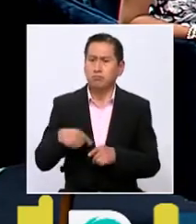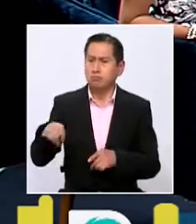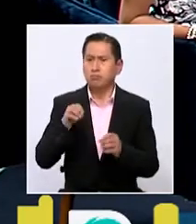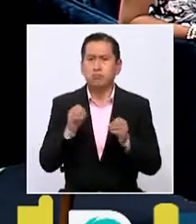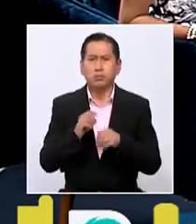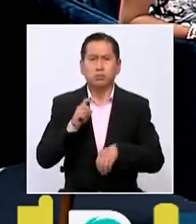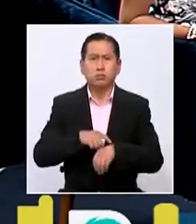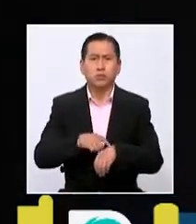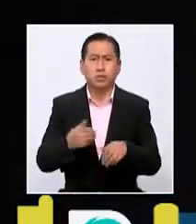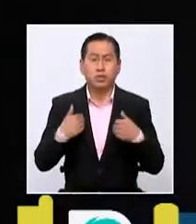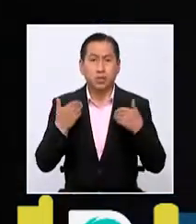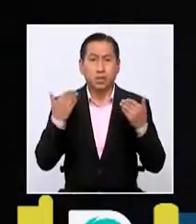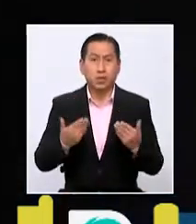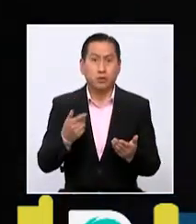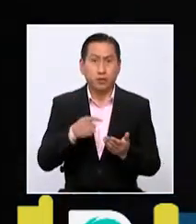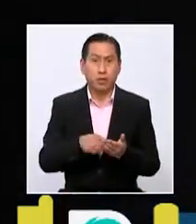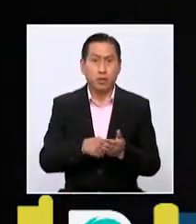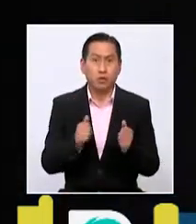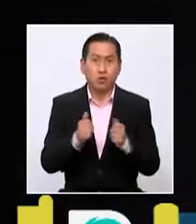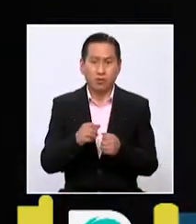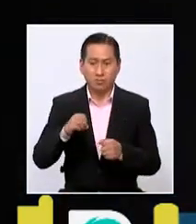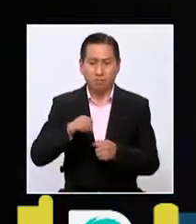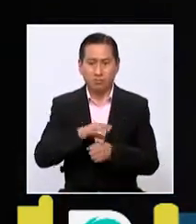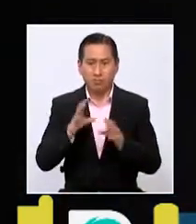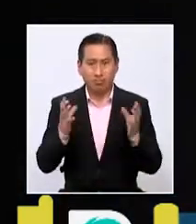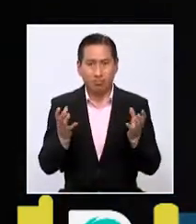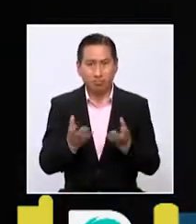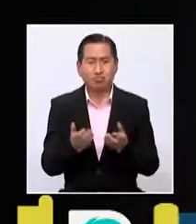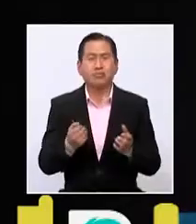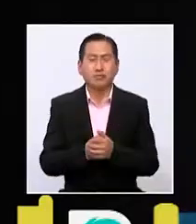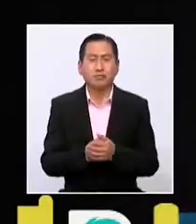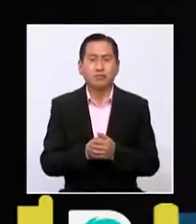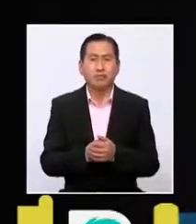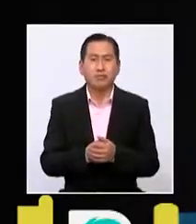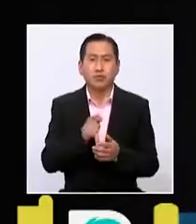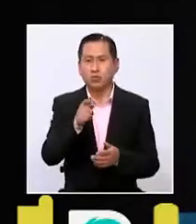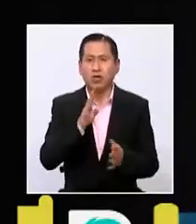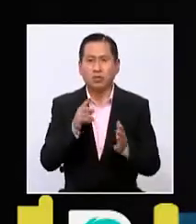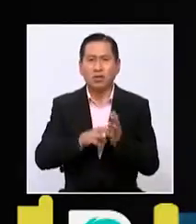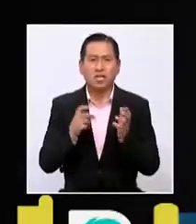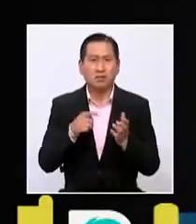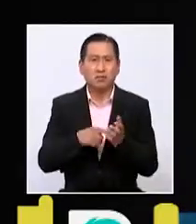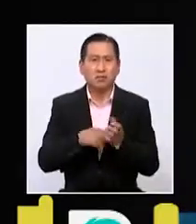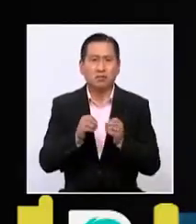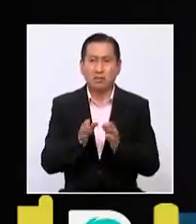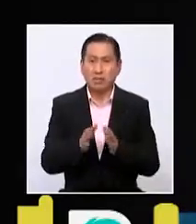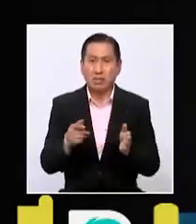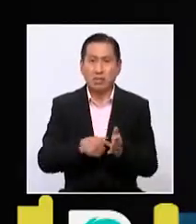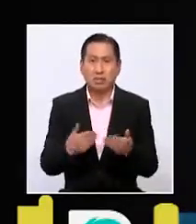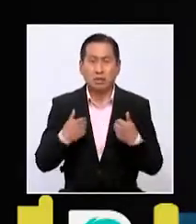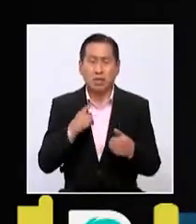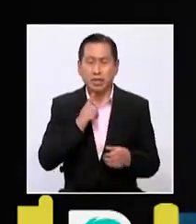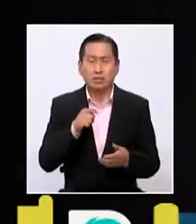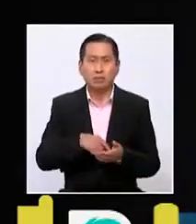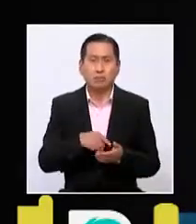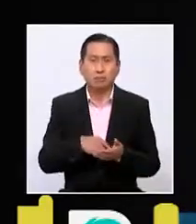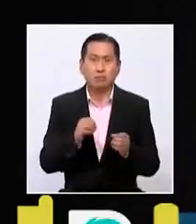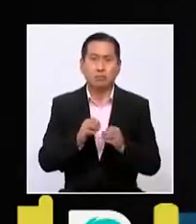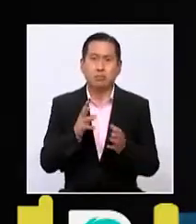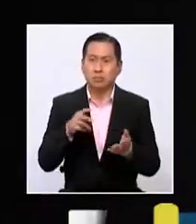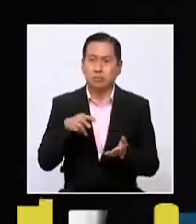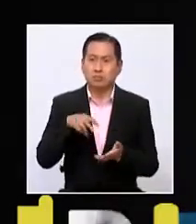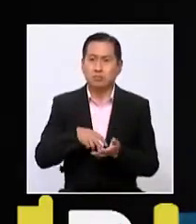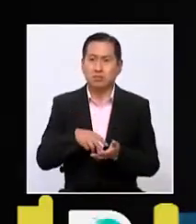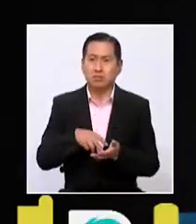en que nos encontramos ahora por la pandemia. Decías tú que es un tema global, lo es, estamos como que parados en